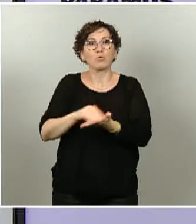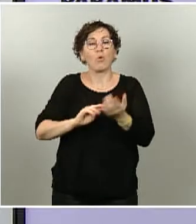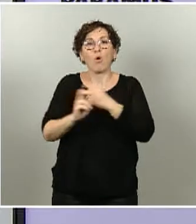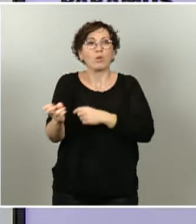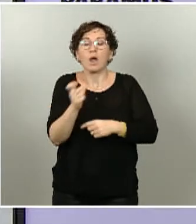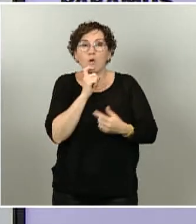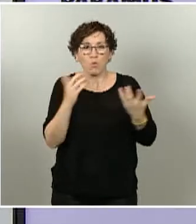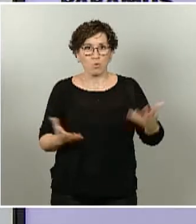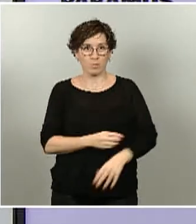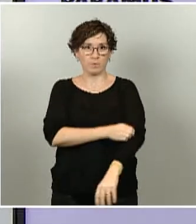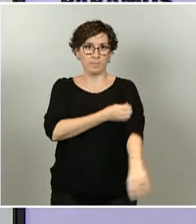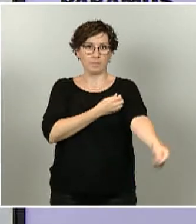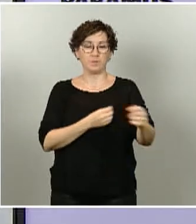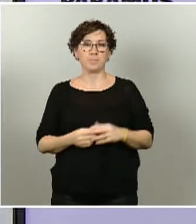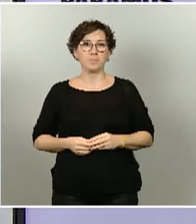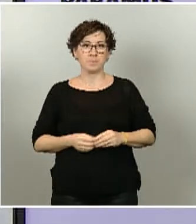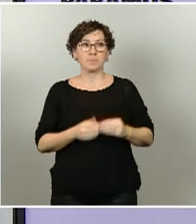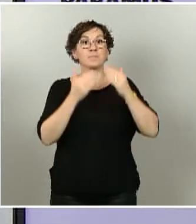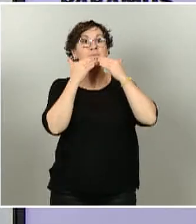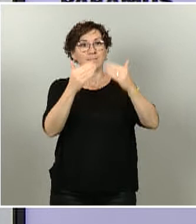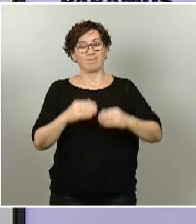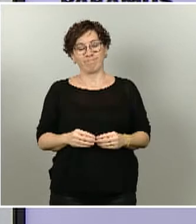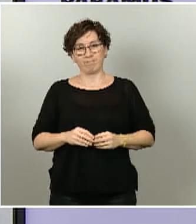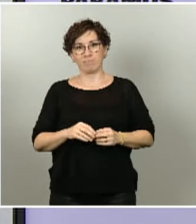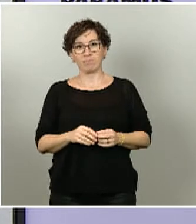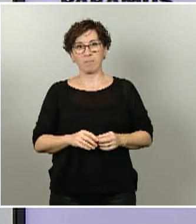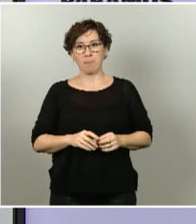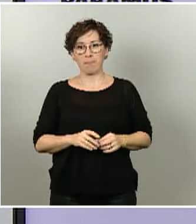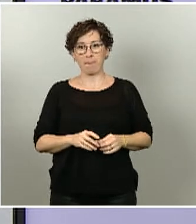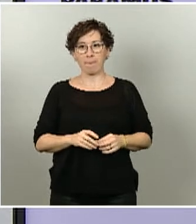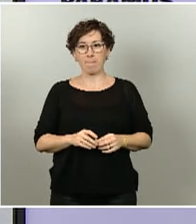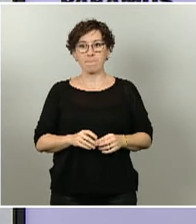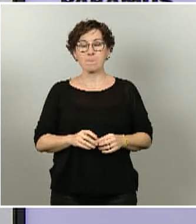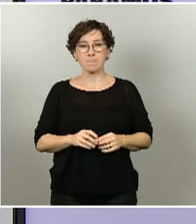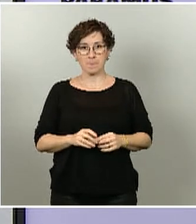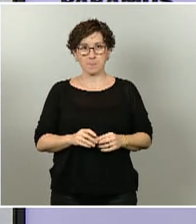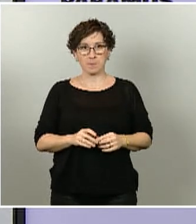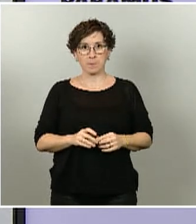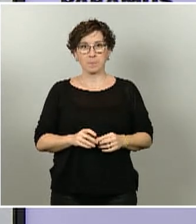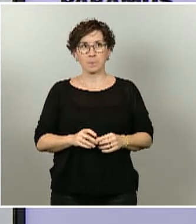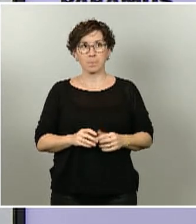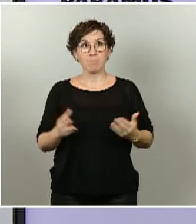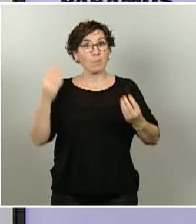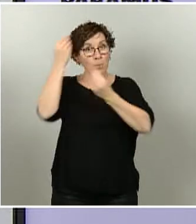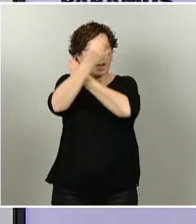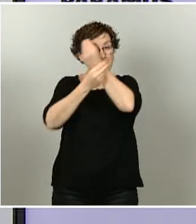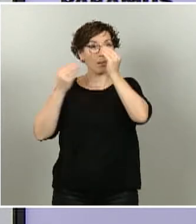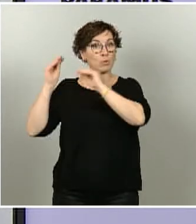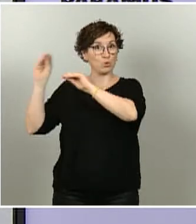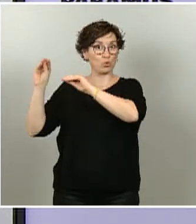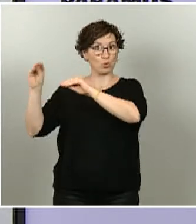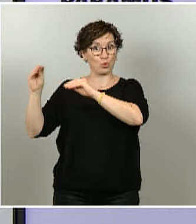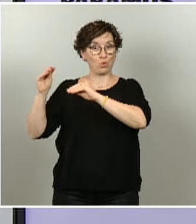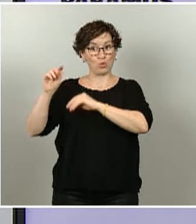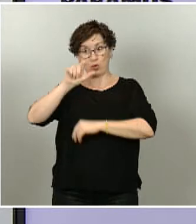Muchas gracias, Mar, por sus dos preguntas. Respecto al planteamiento que puede hacer la Generalitat Valenciana, la Comunidad Autónoma de Valencia, para la